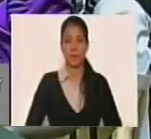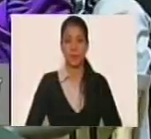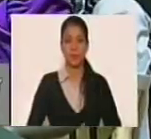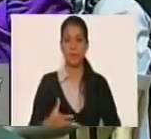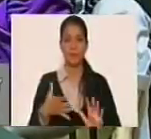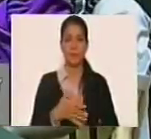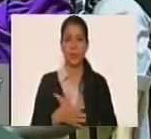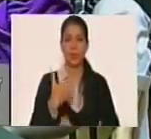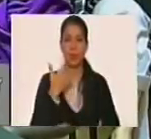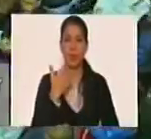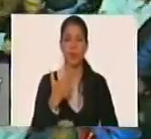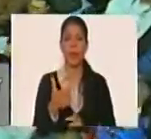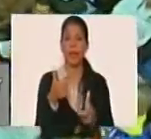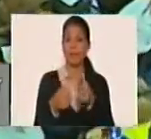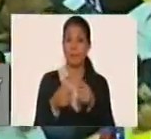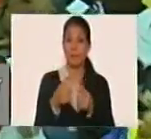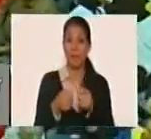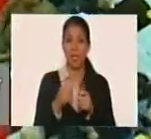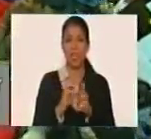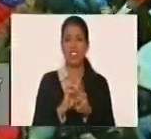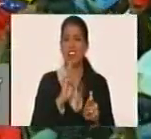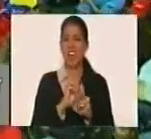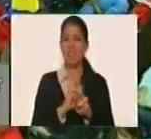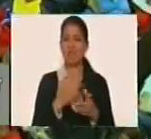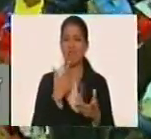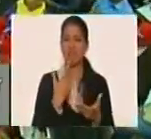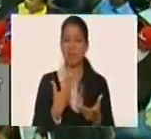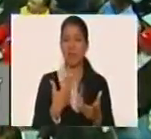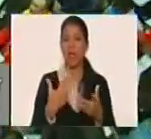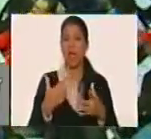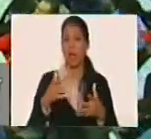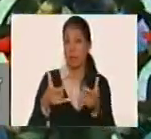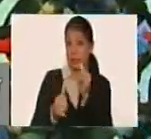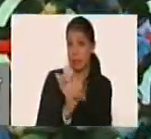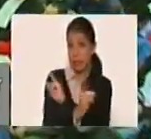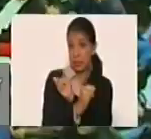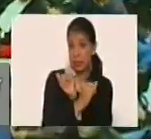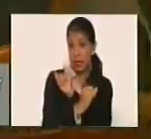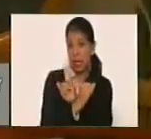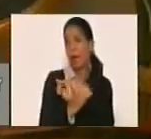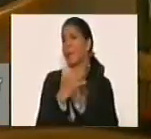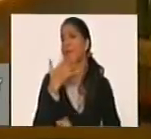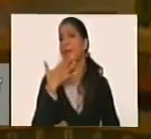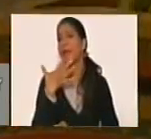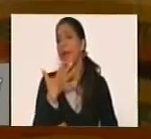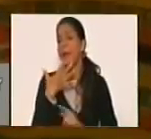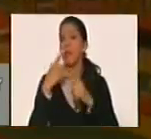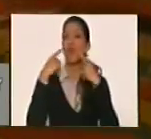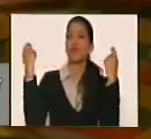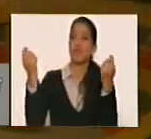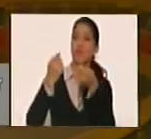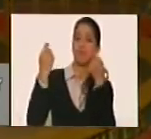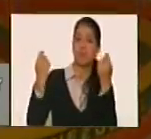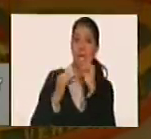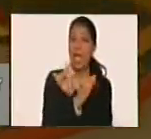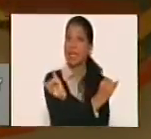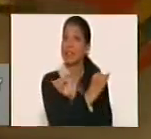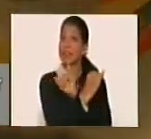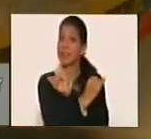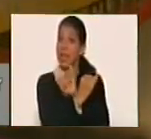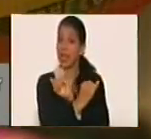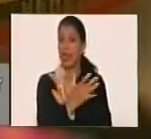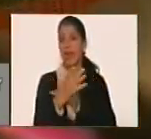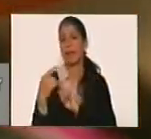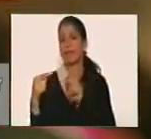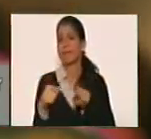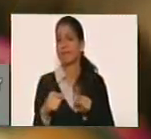caso de las redes sociales y medios electrónicos, si la difusión de los mensajes a que hace referencia